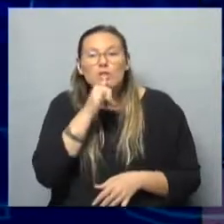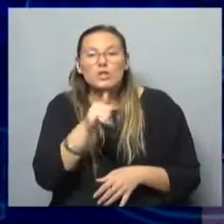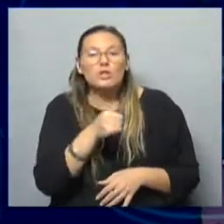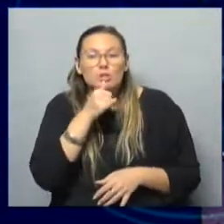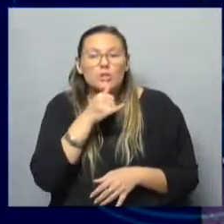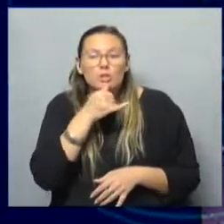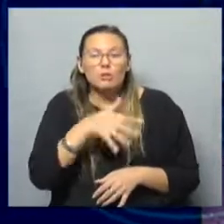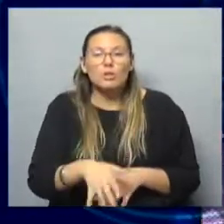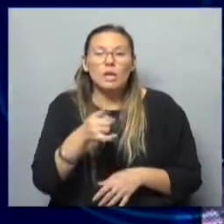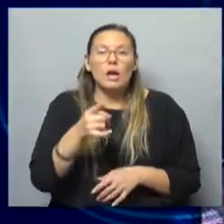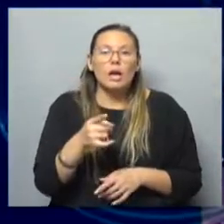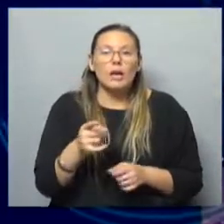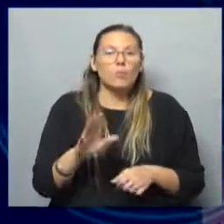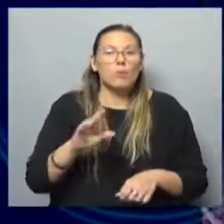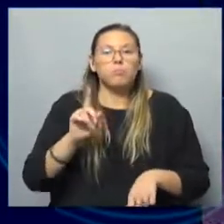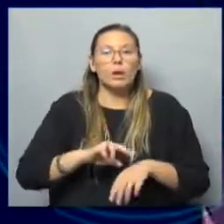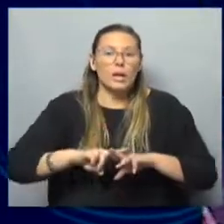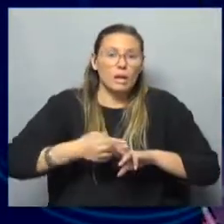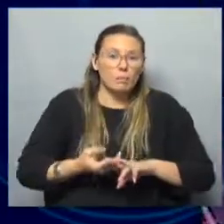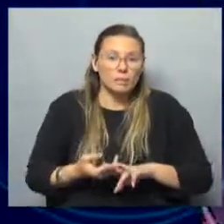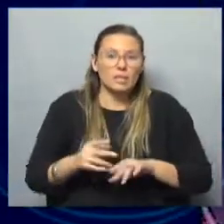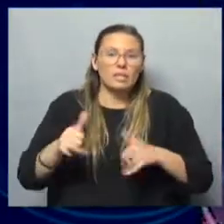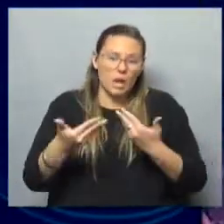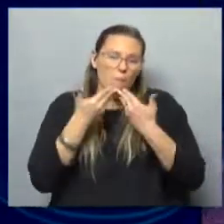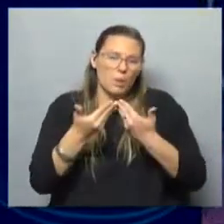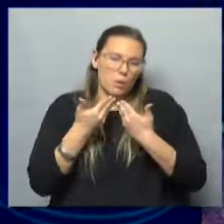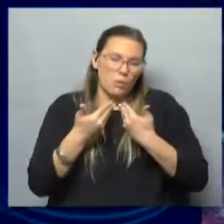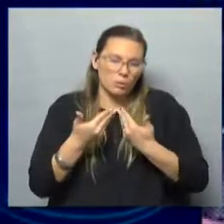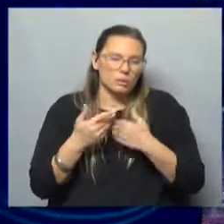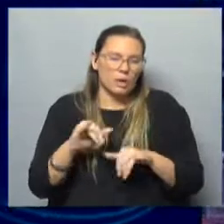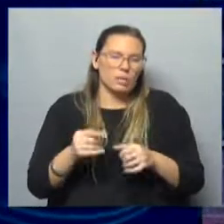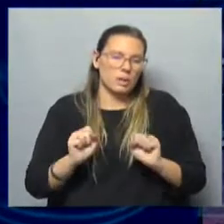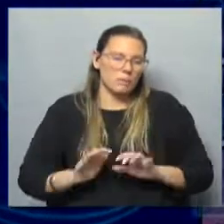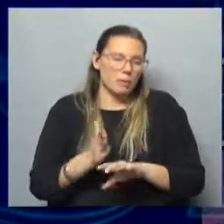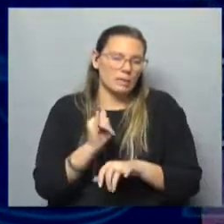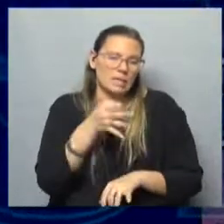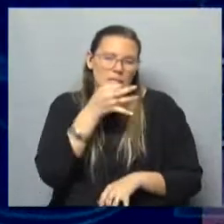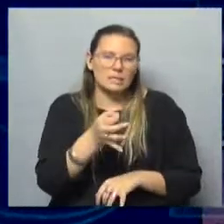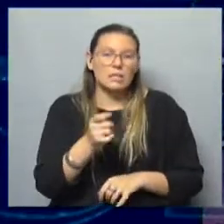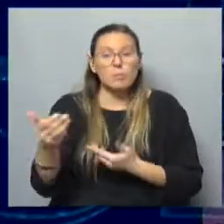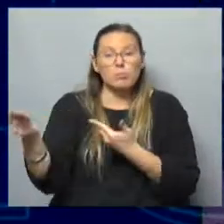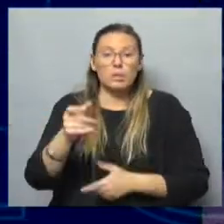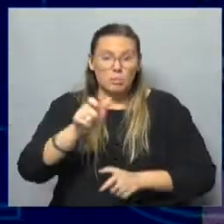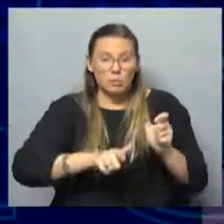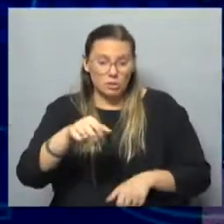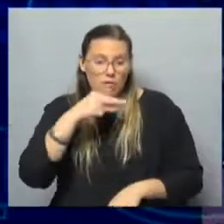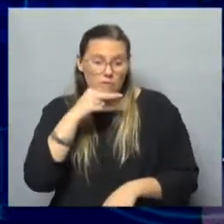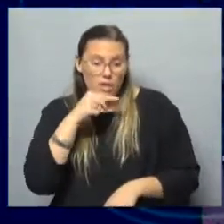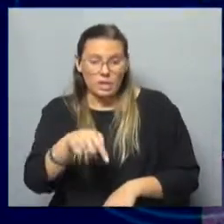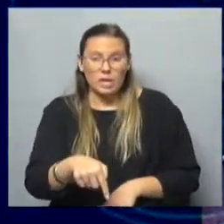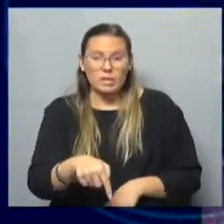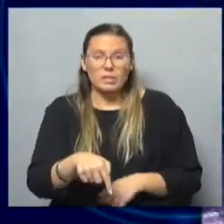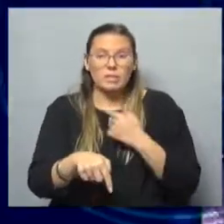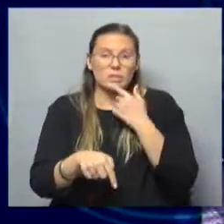lo tengo. Es poner play y repetir, ¿no? Porque nos han hecho muchas veces esta pregunta. Así que nada, invitar a la gente que es este viernes